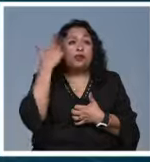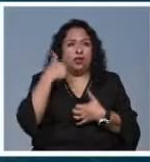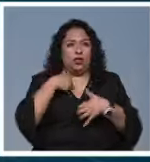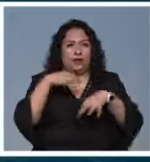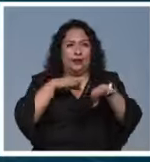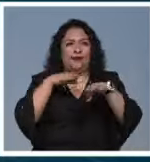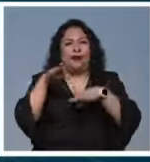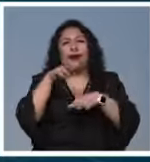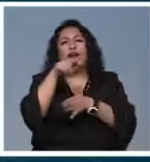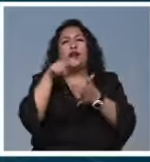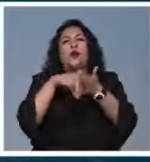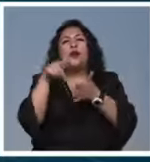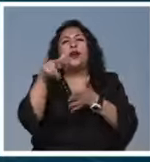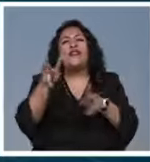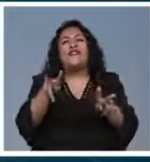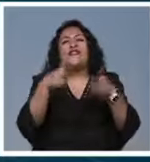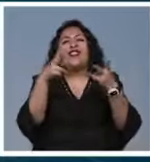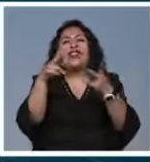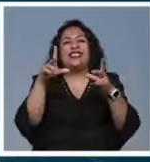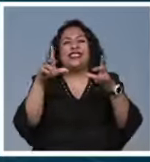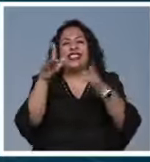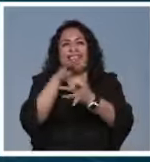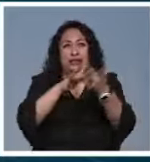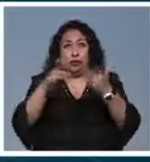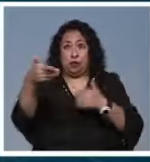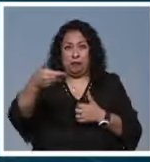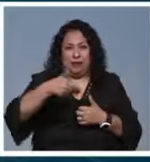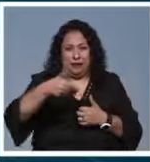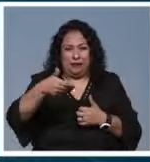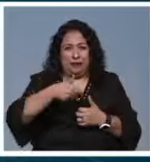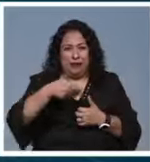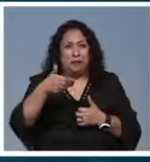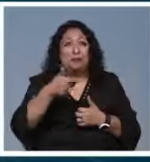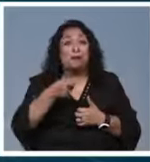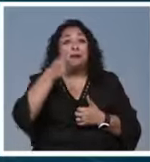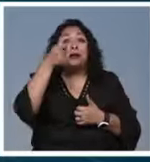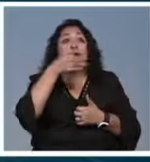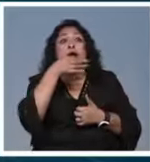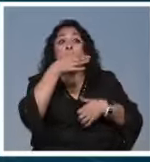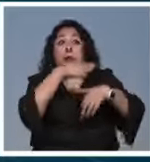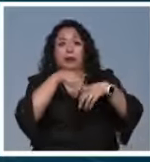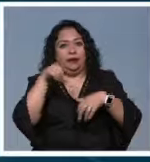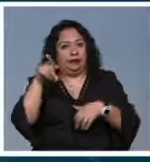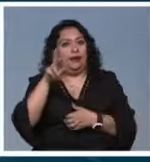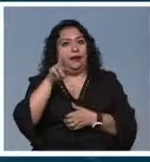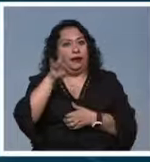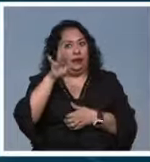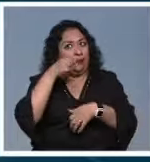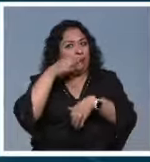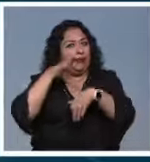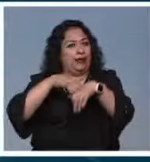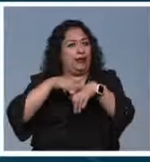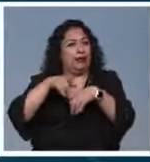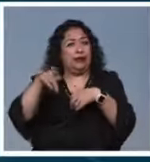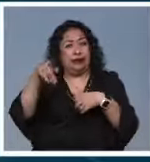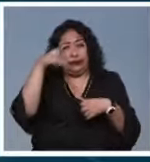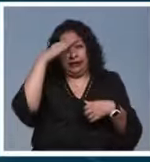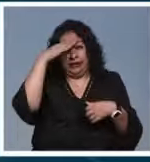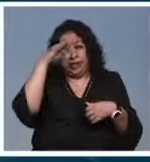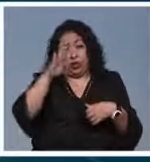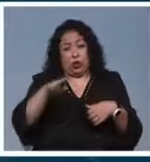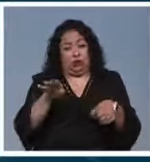en una disquera y nos llegaban pedidos, al primero al que le avisaba era Rafa. Y ese señor